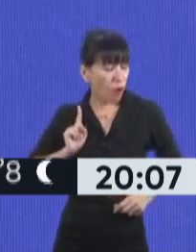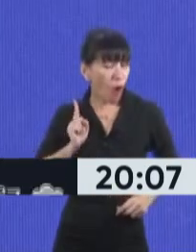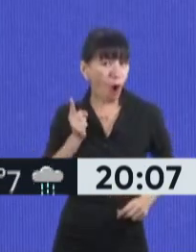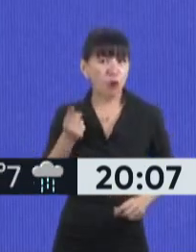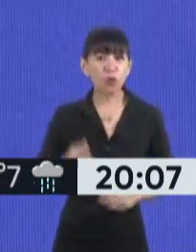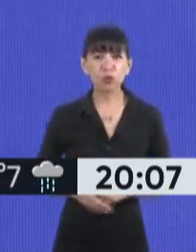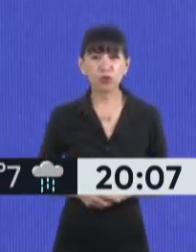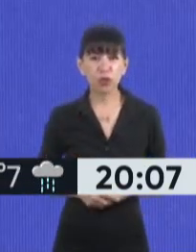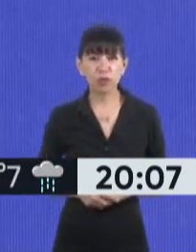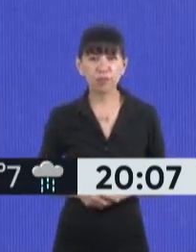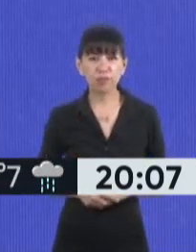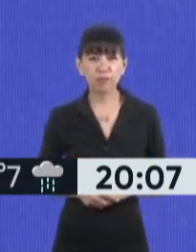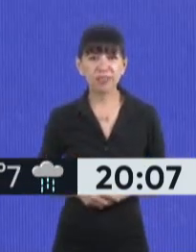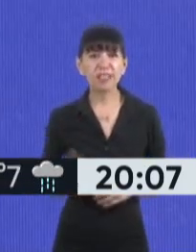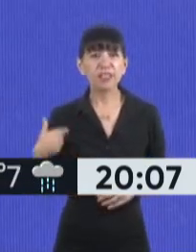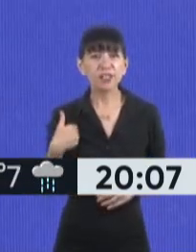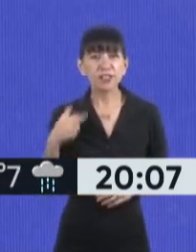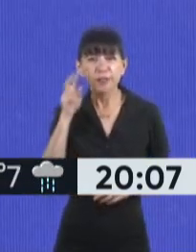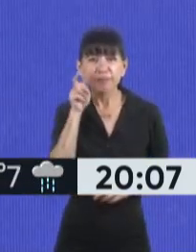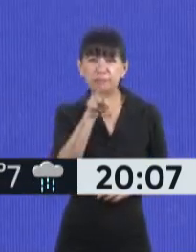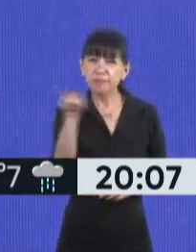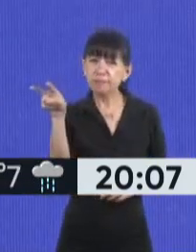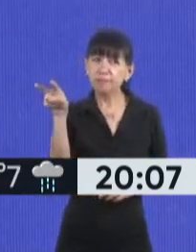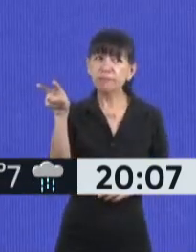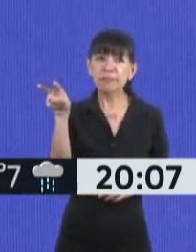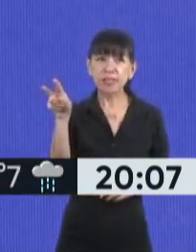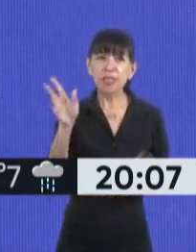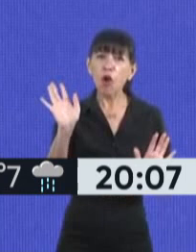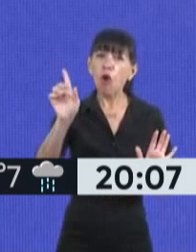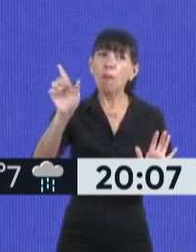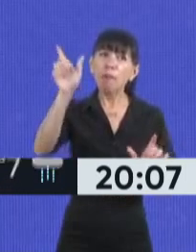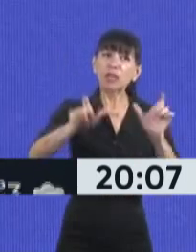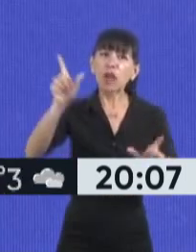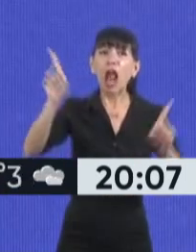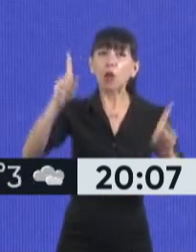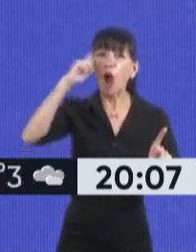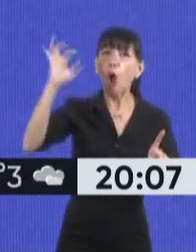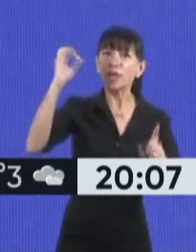Tengo orgullo por mucha gente que no piensa como yo, o que no pensó como yo.